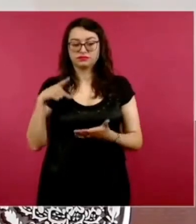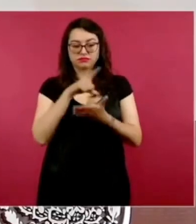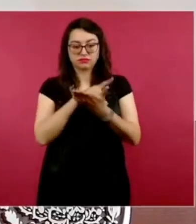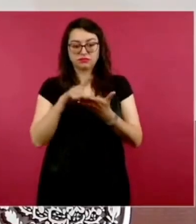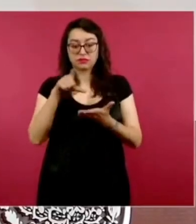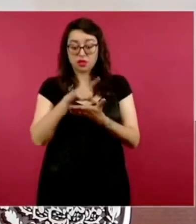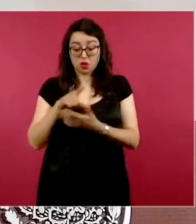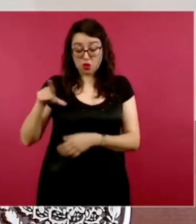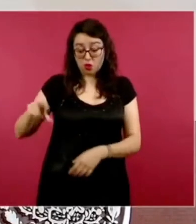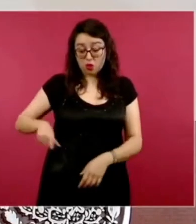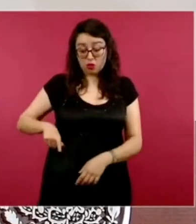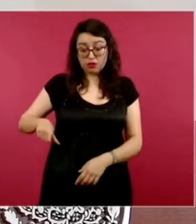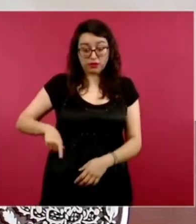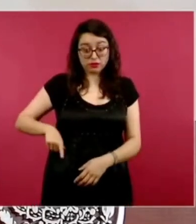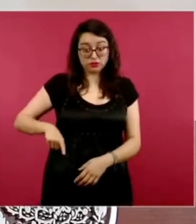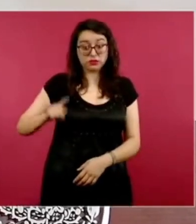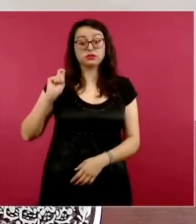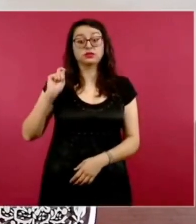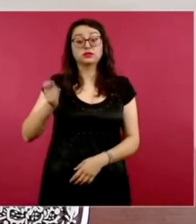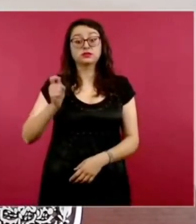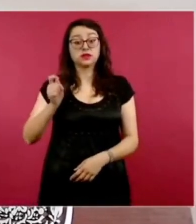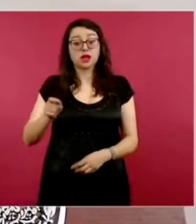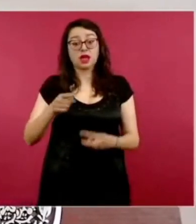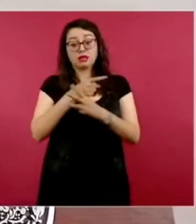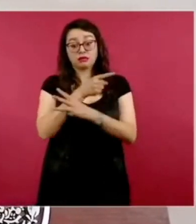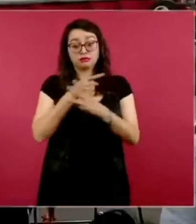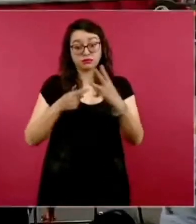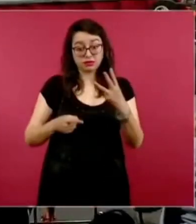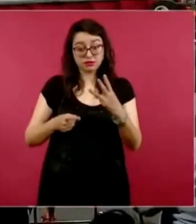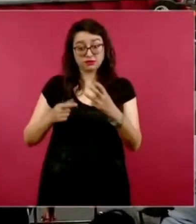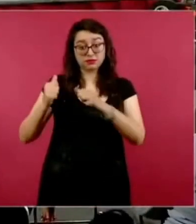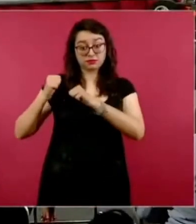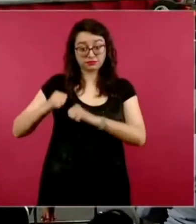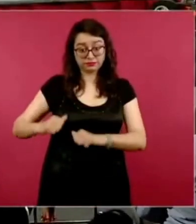el legislativo, el ejecutivo y el judicial.